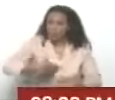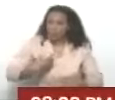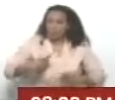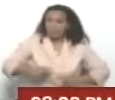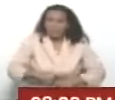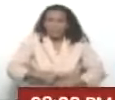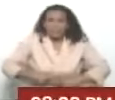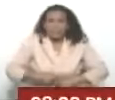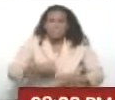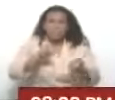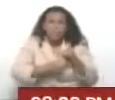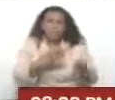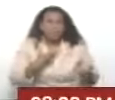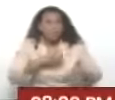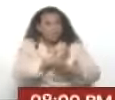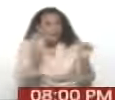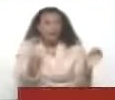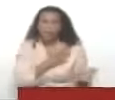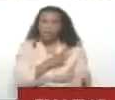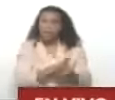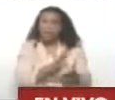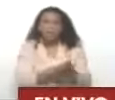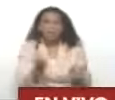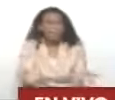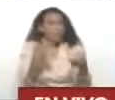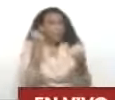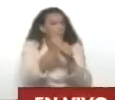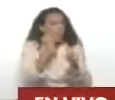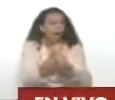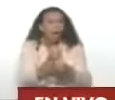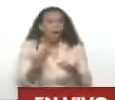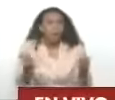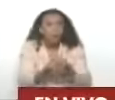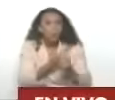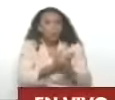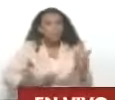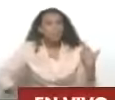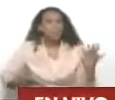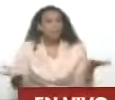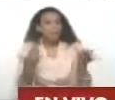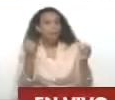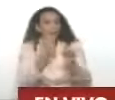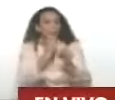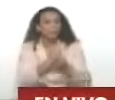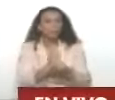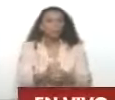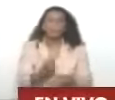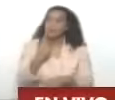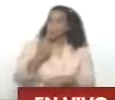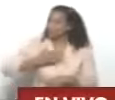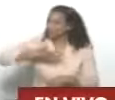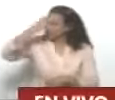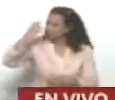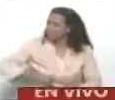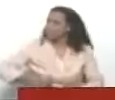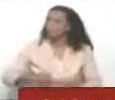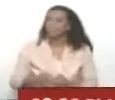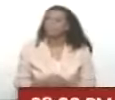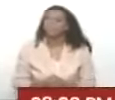que mi esposa me dijo, ya deje el susto y póngase a trabajar, cúmplale al presidente, cúmplale al país. Y lo primero que hice, presidente, fue,